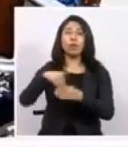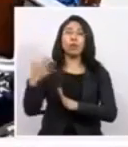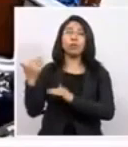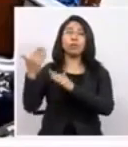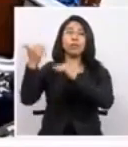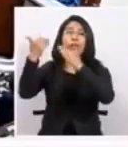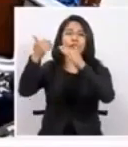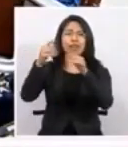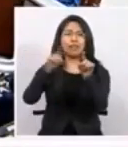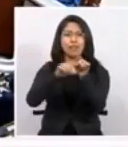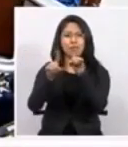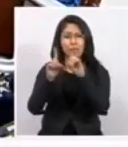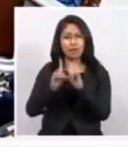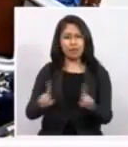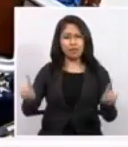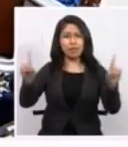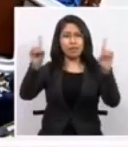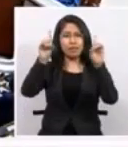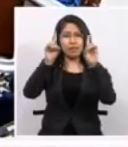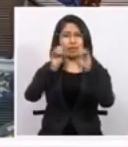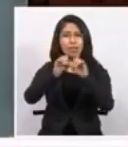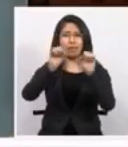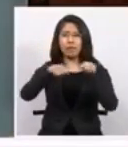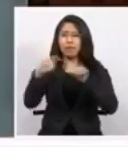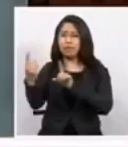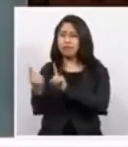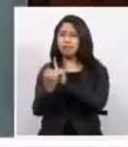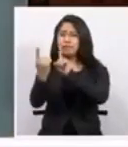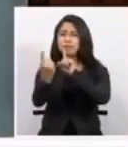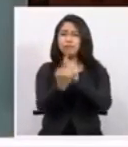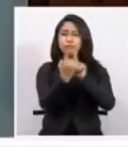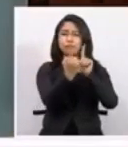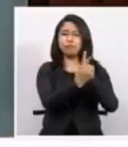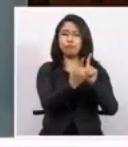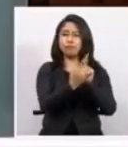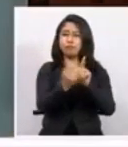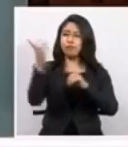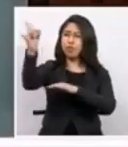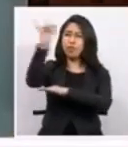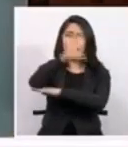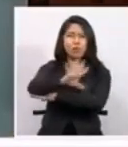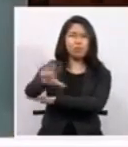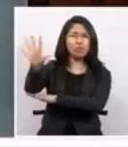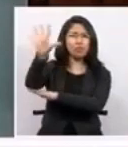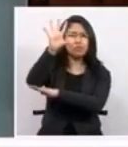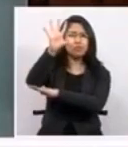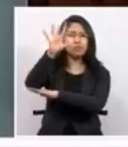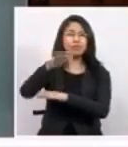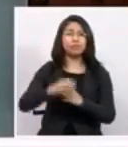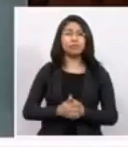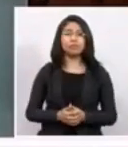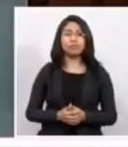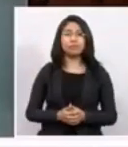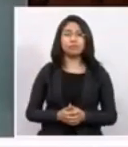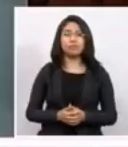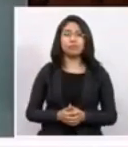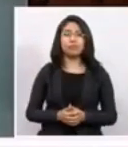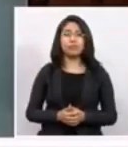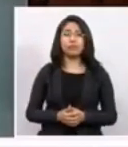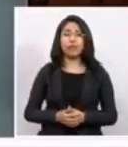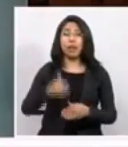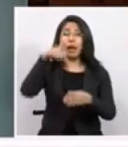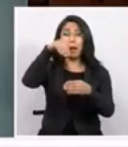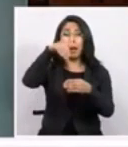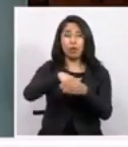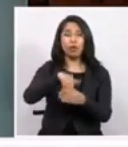por la esperanza y la dignidad, por el reencuentro entre todos y todas las bolivianas y bolivianos. Ese voto